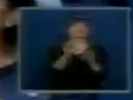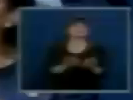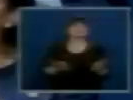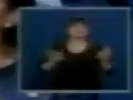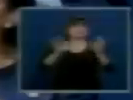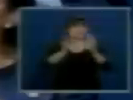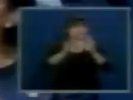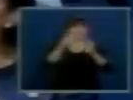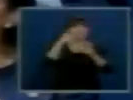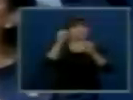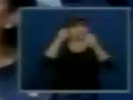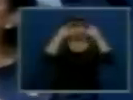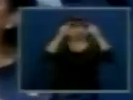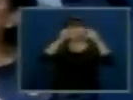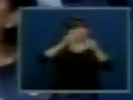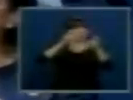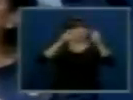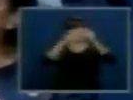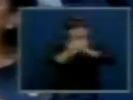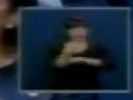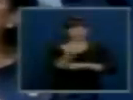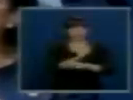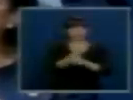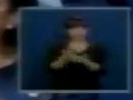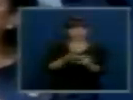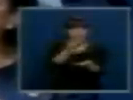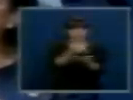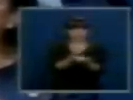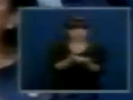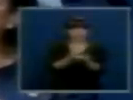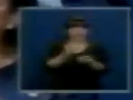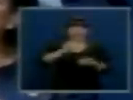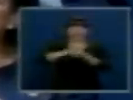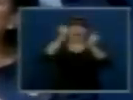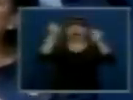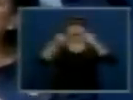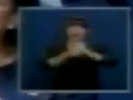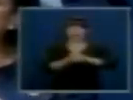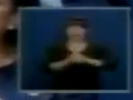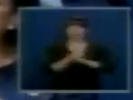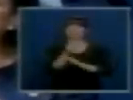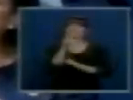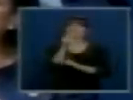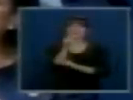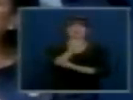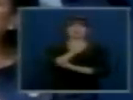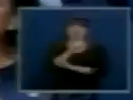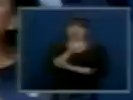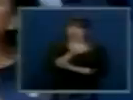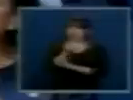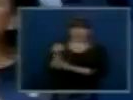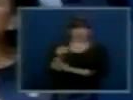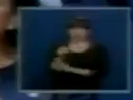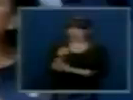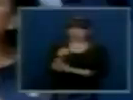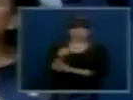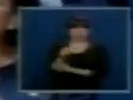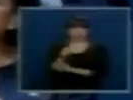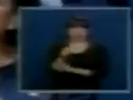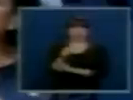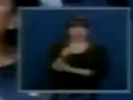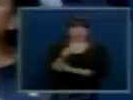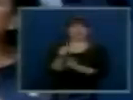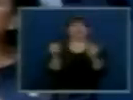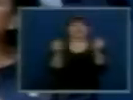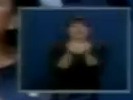para lograr las reformas que promovemos. El cambio no es contra ellas y ellos, es con